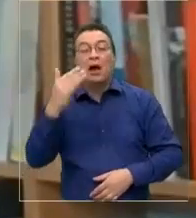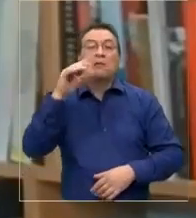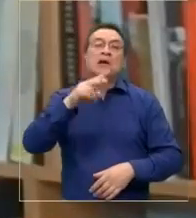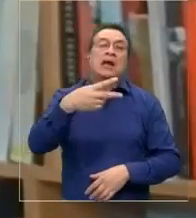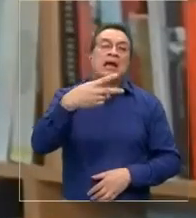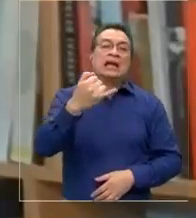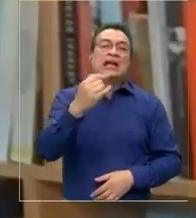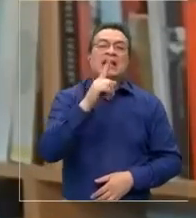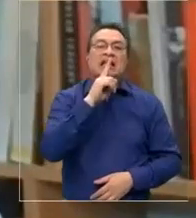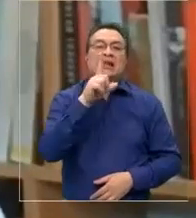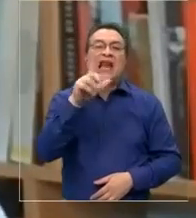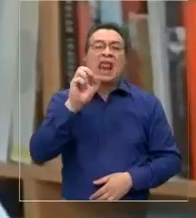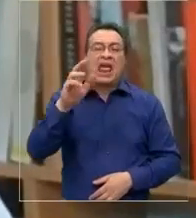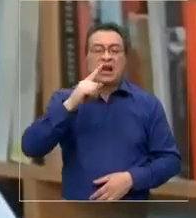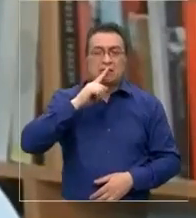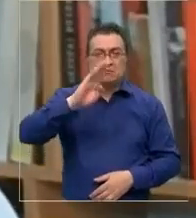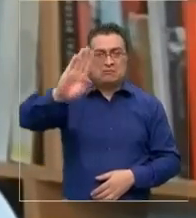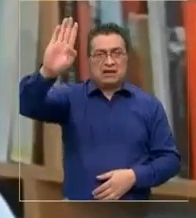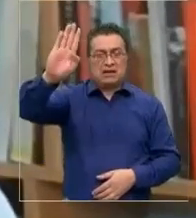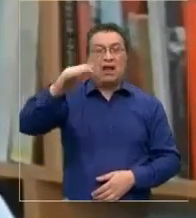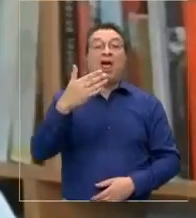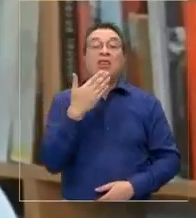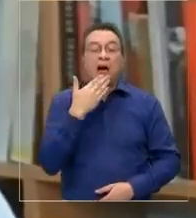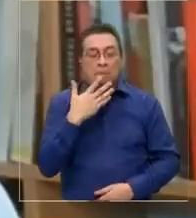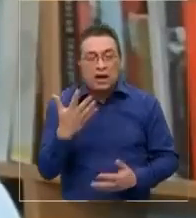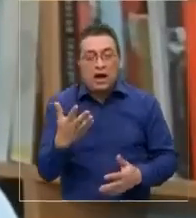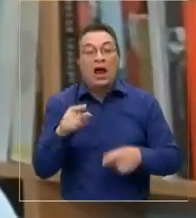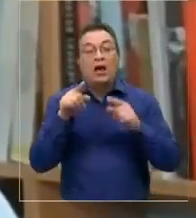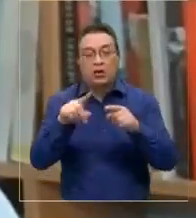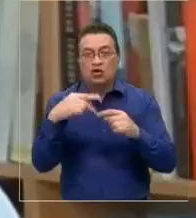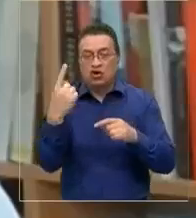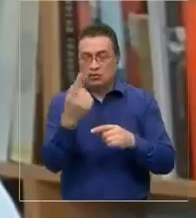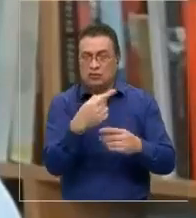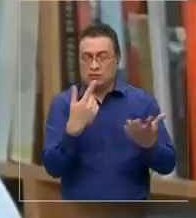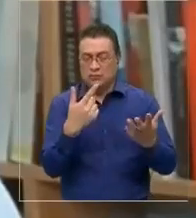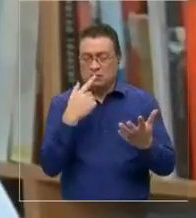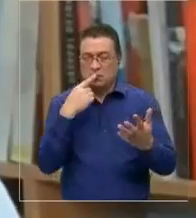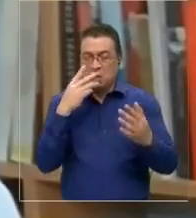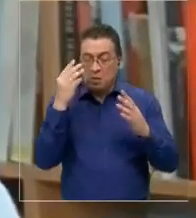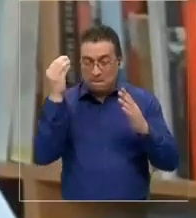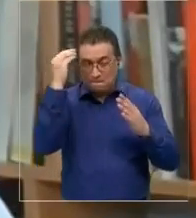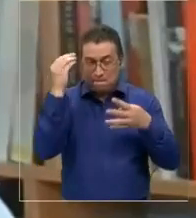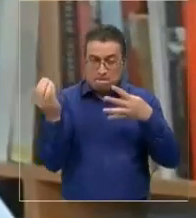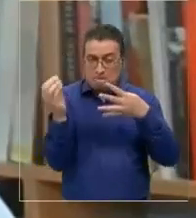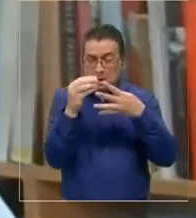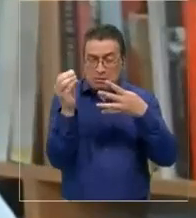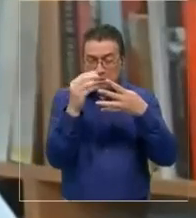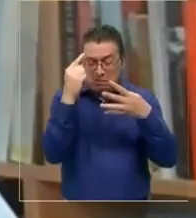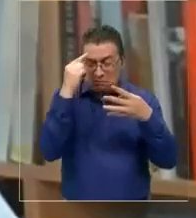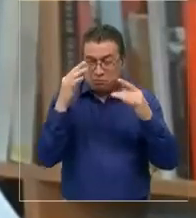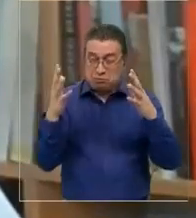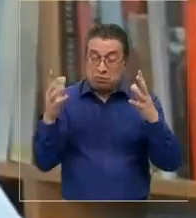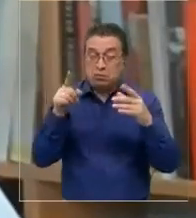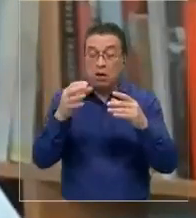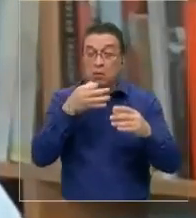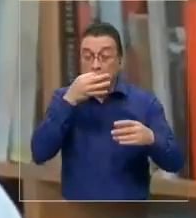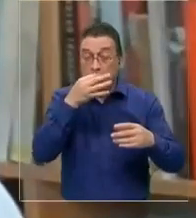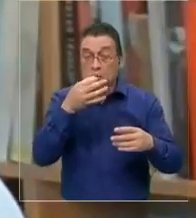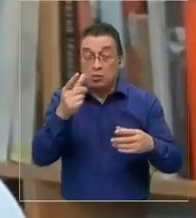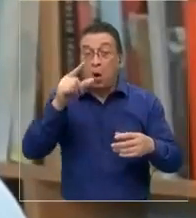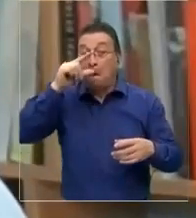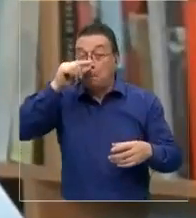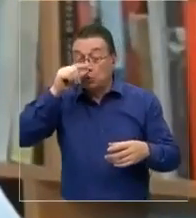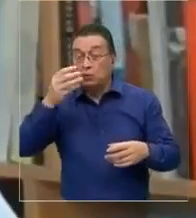Hitler, etcétera. Entonces, yo lo que creo es que esto es más parte de una paranoia y que se vio incrementada después del anuncio de Putin, o